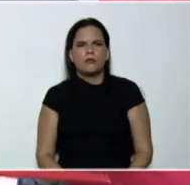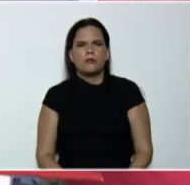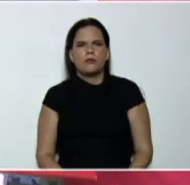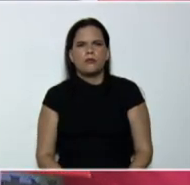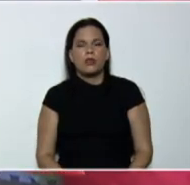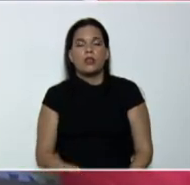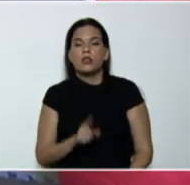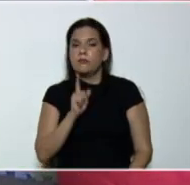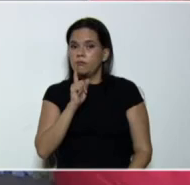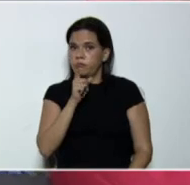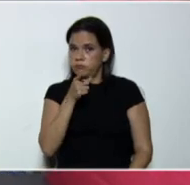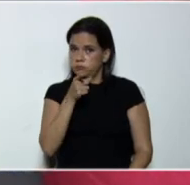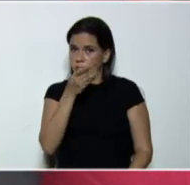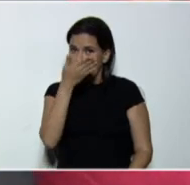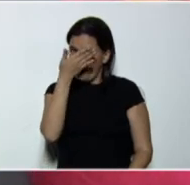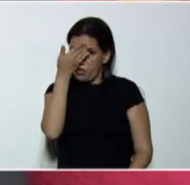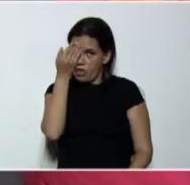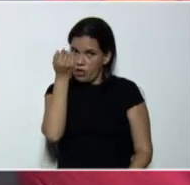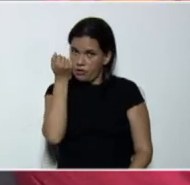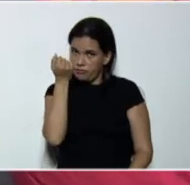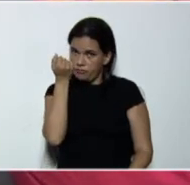Sin olvidar